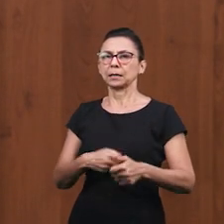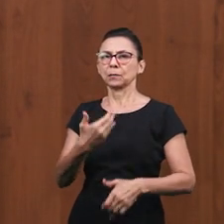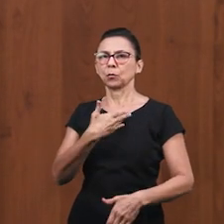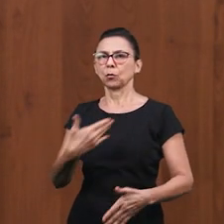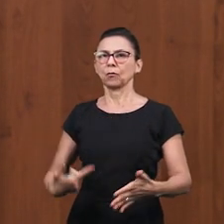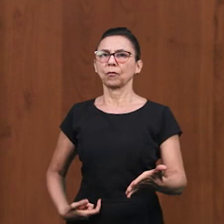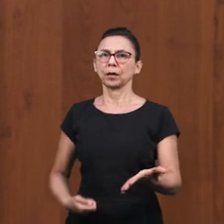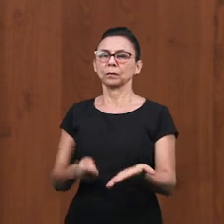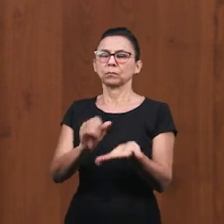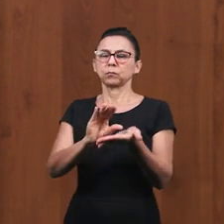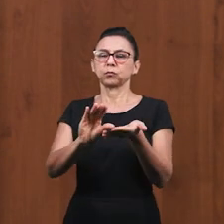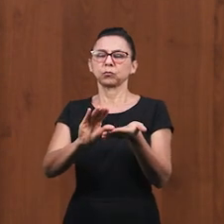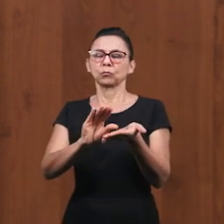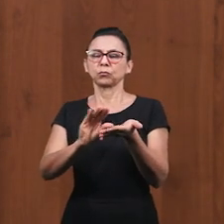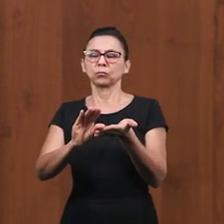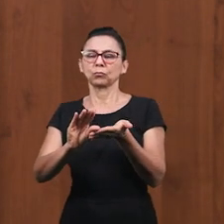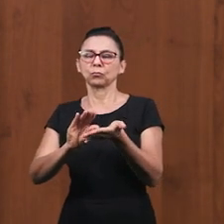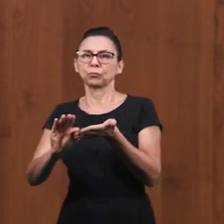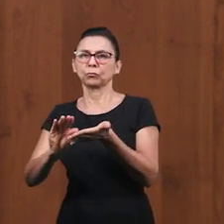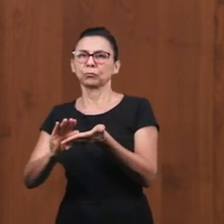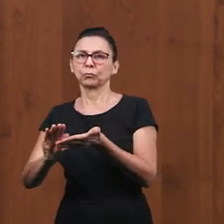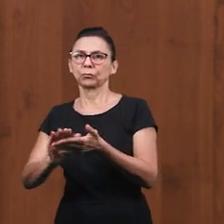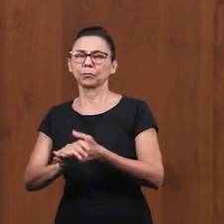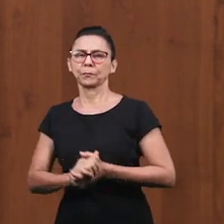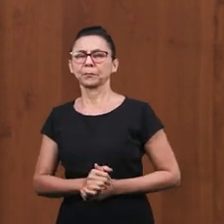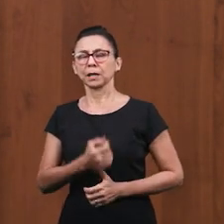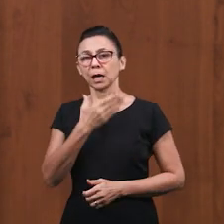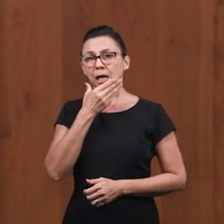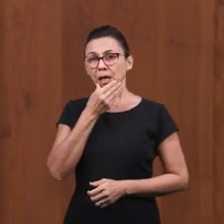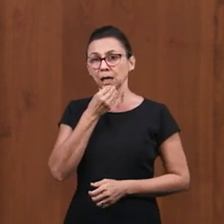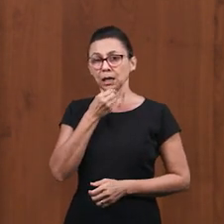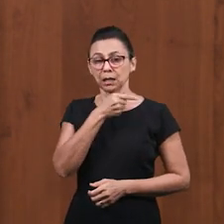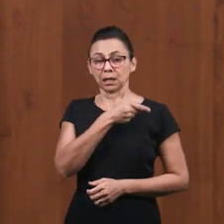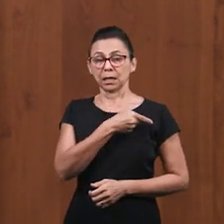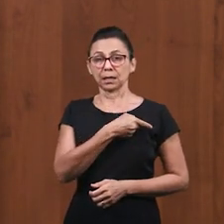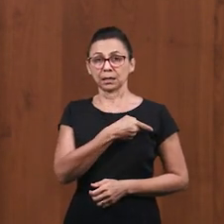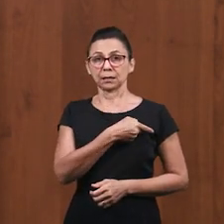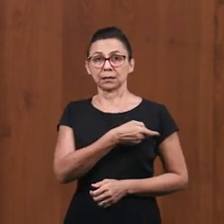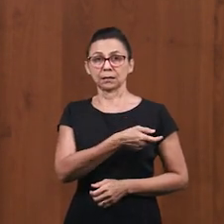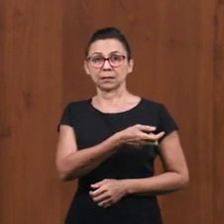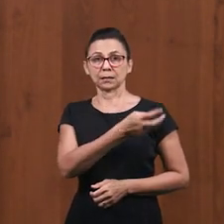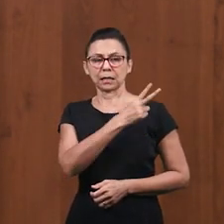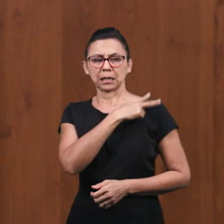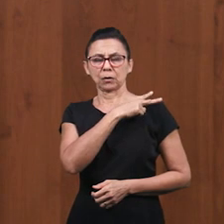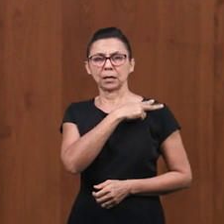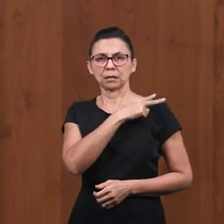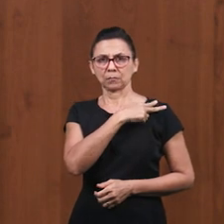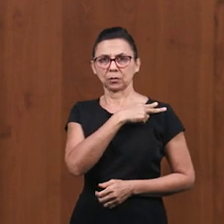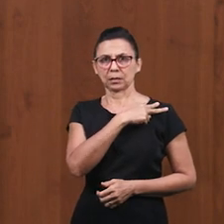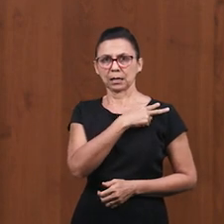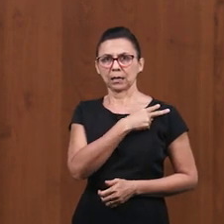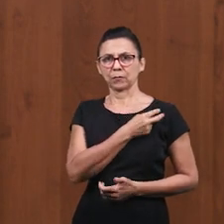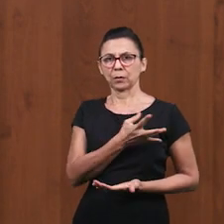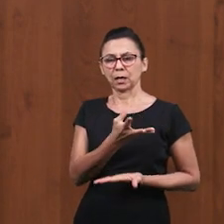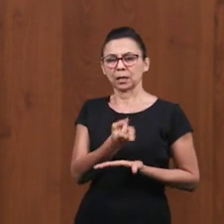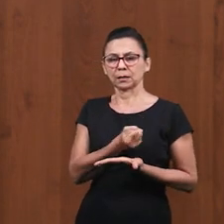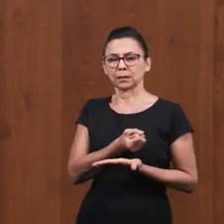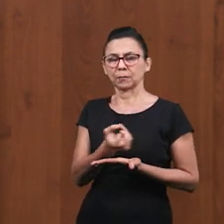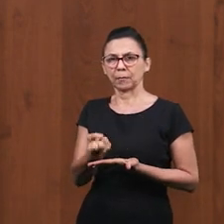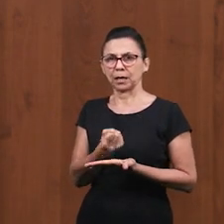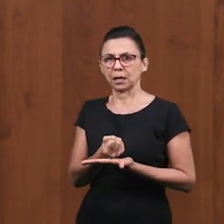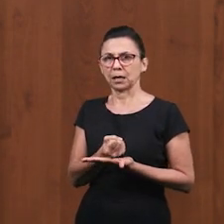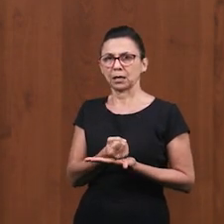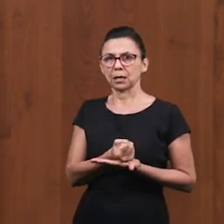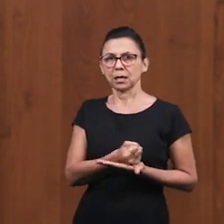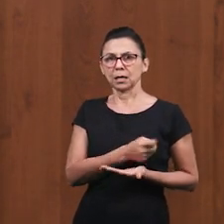Zaqueo era cobrador. Él recogía el dinero del pueblo y lo entregaba a los gobernantes. Zaqueo, sabiendo